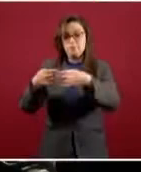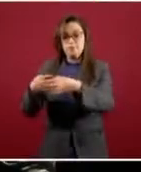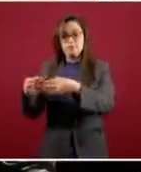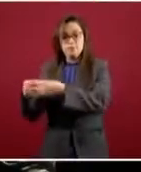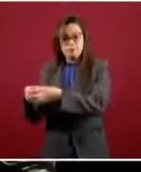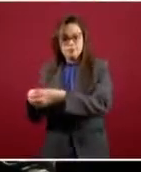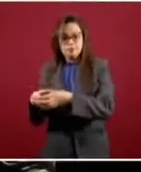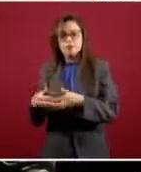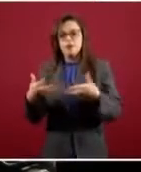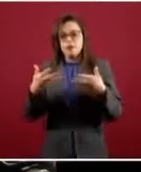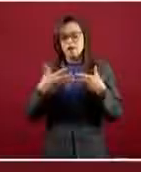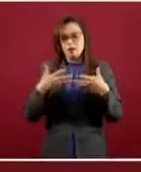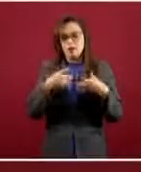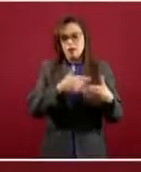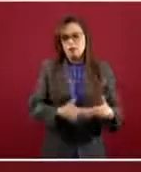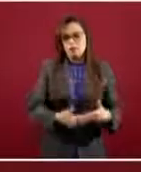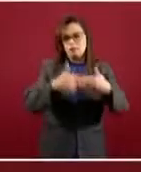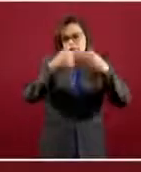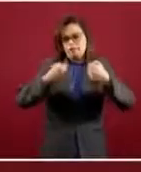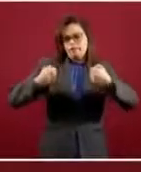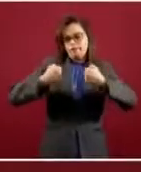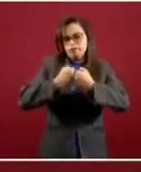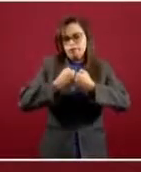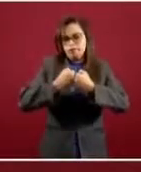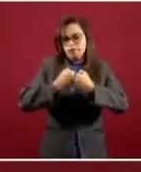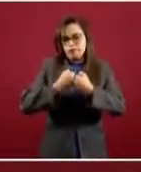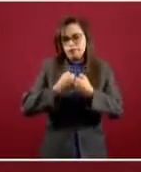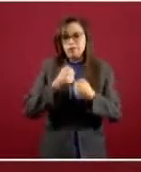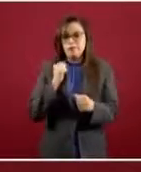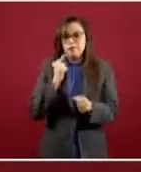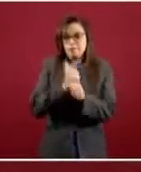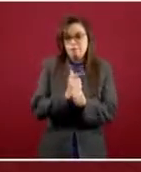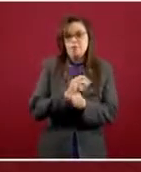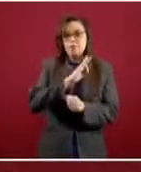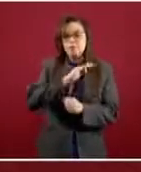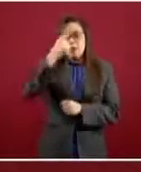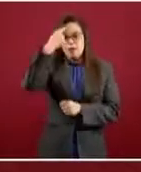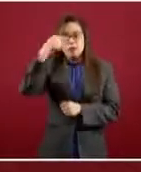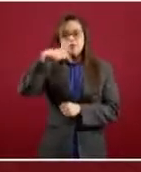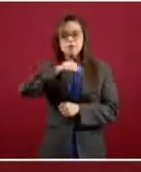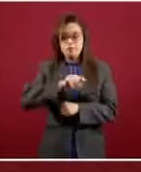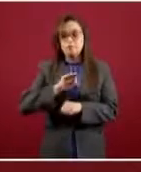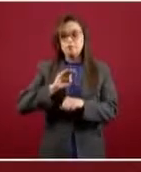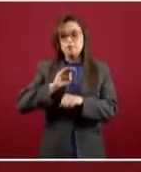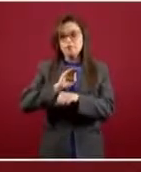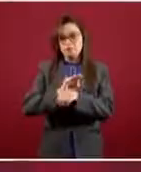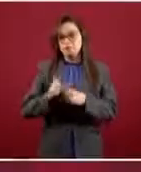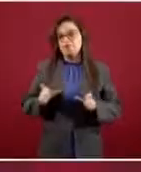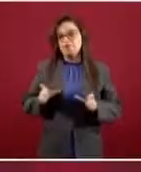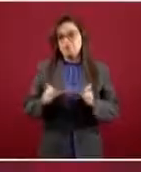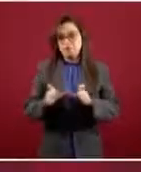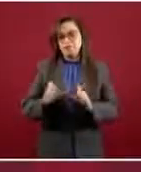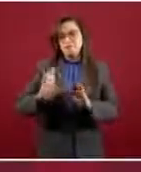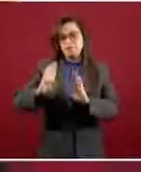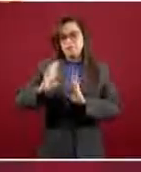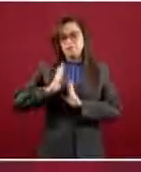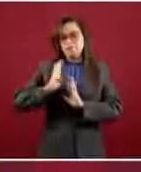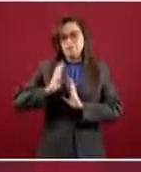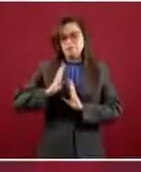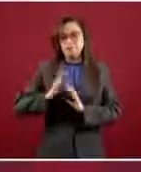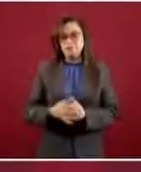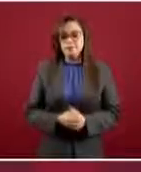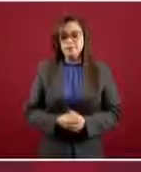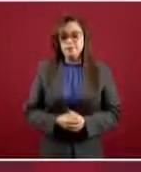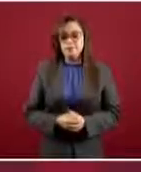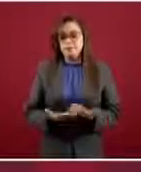una frontera o límite identificable para defenderse militarmente. Y de manera natural, los seres